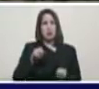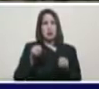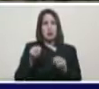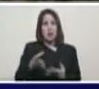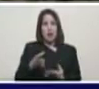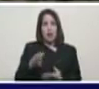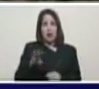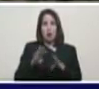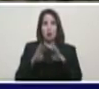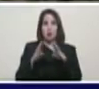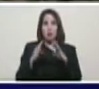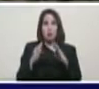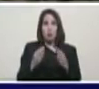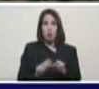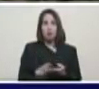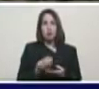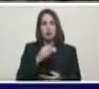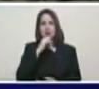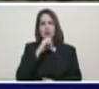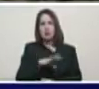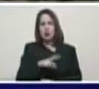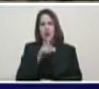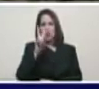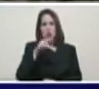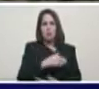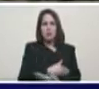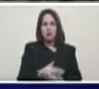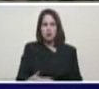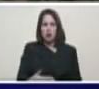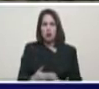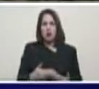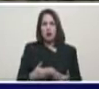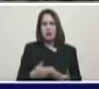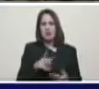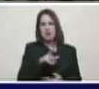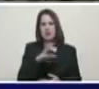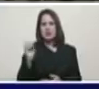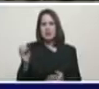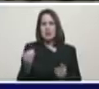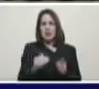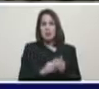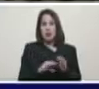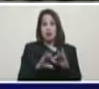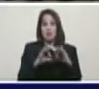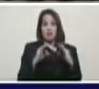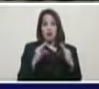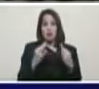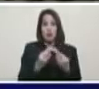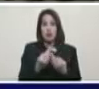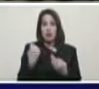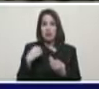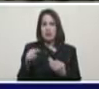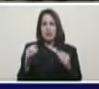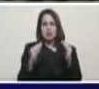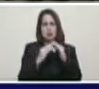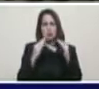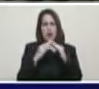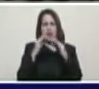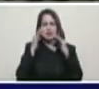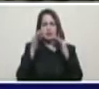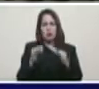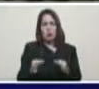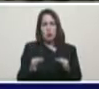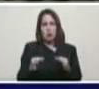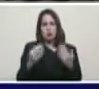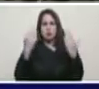mundo la historia de 2,300000 familias que tienen su techo seguro su apartamento